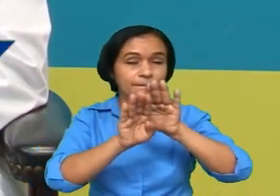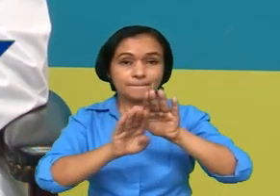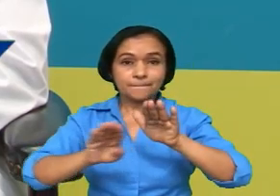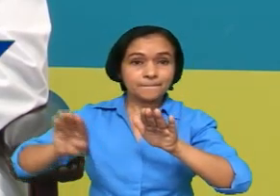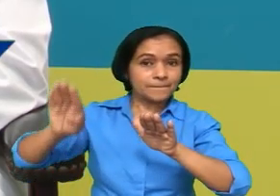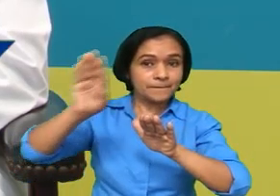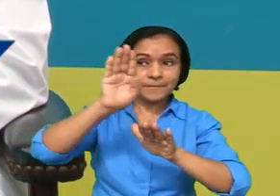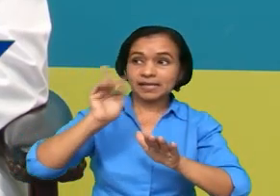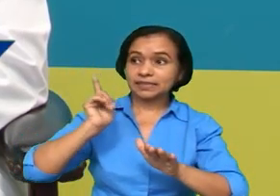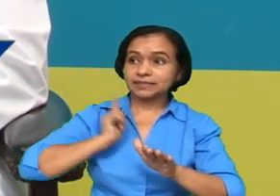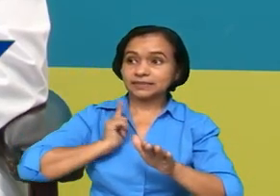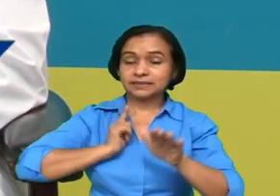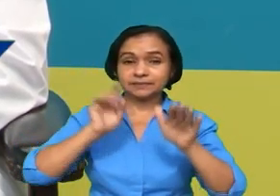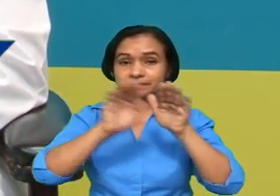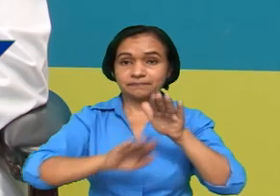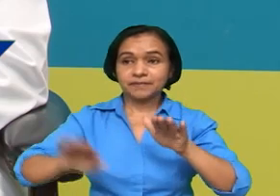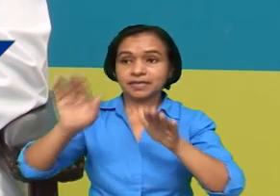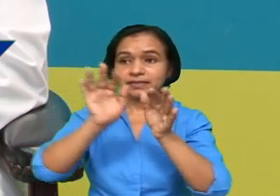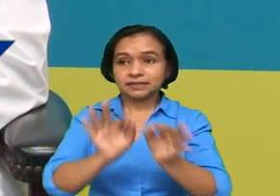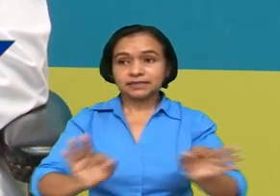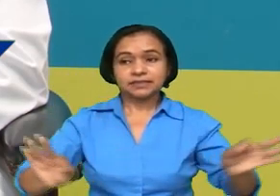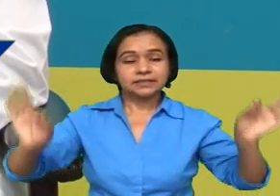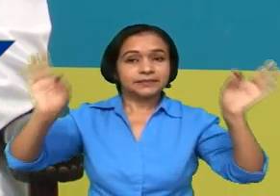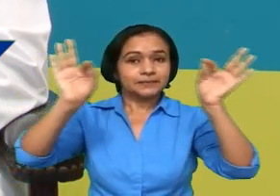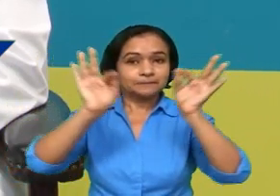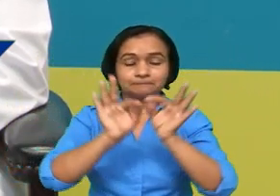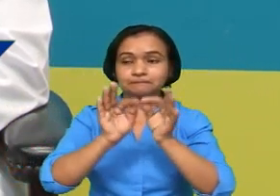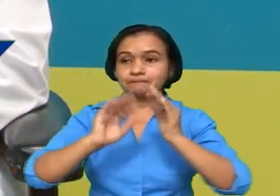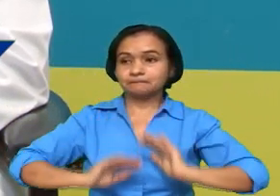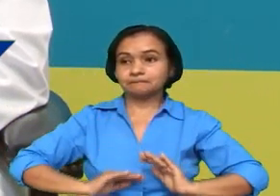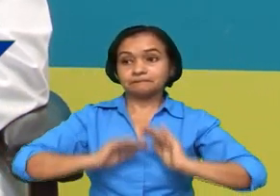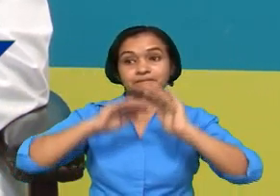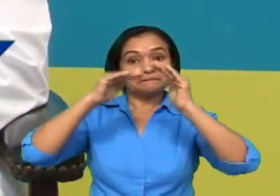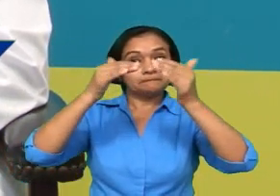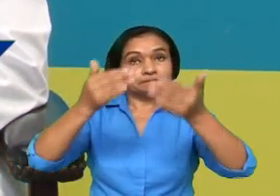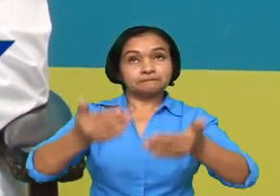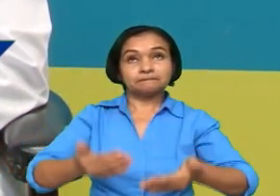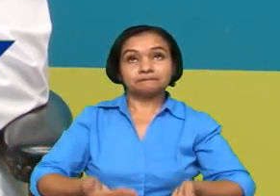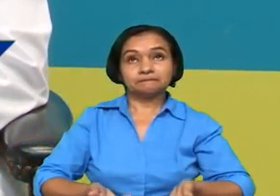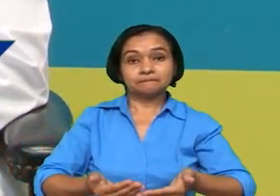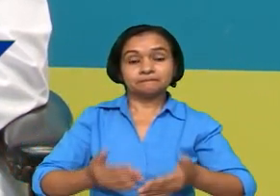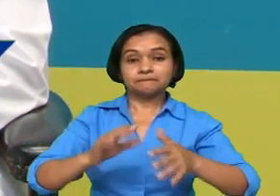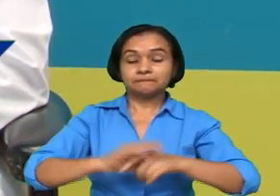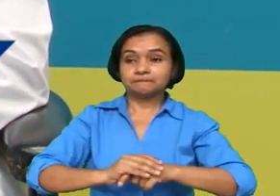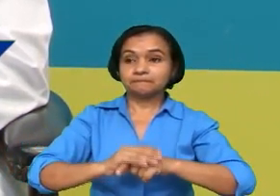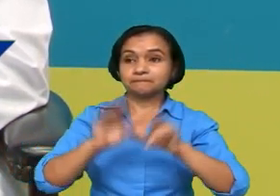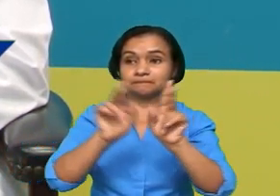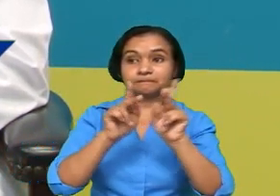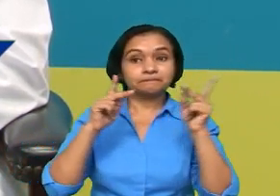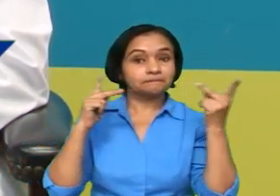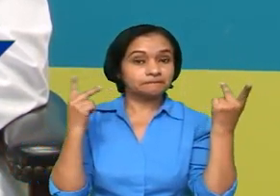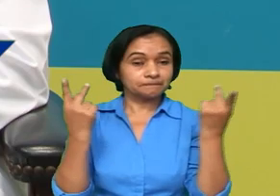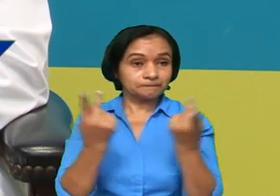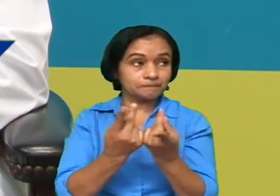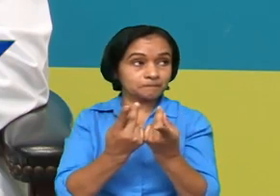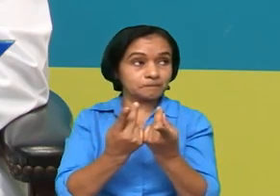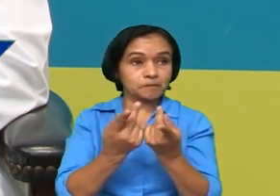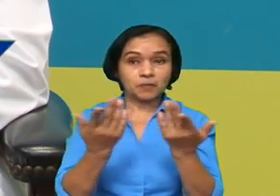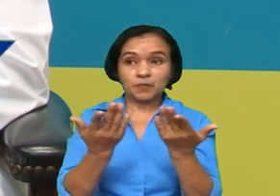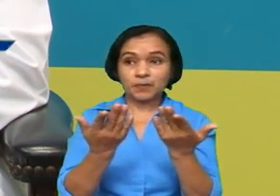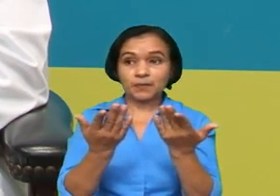que cobra pues mayor importancia en el embarazo. Es más frecuente en la población femenina. Y